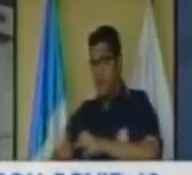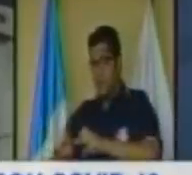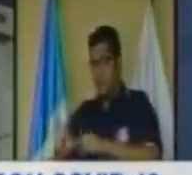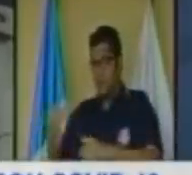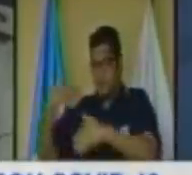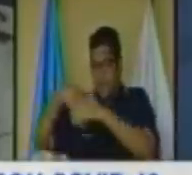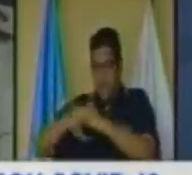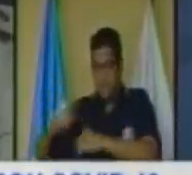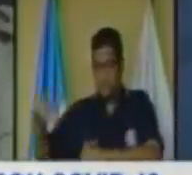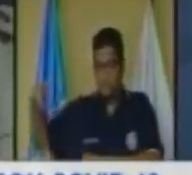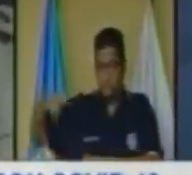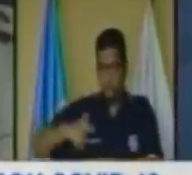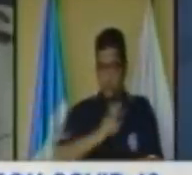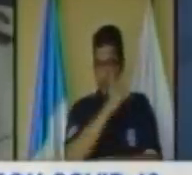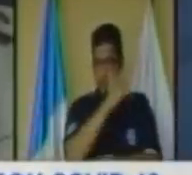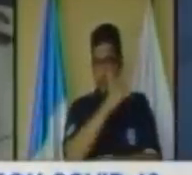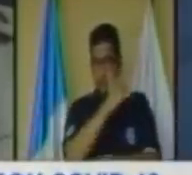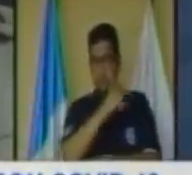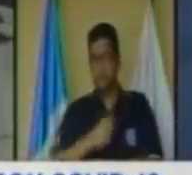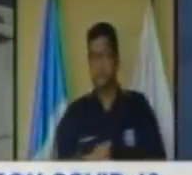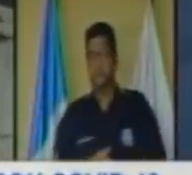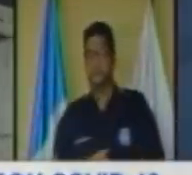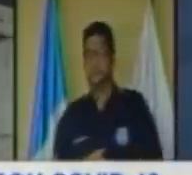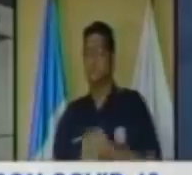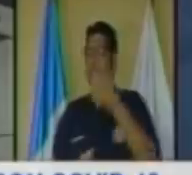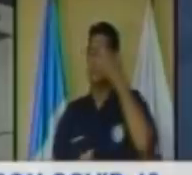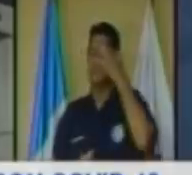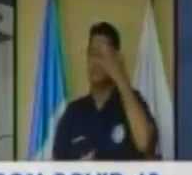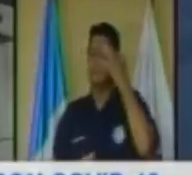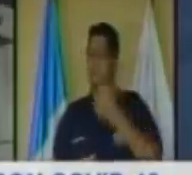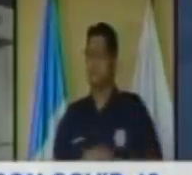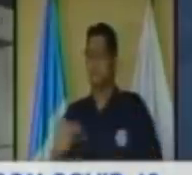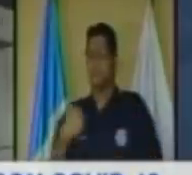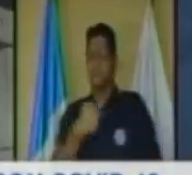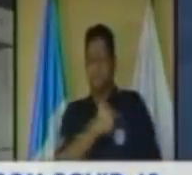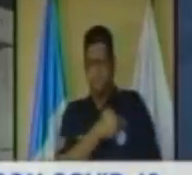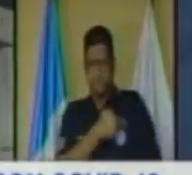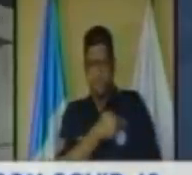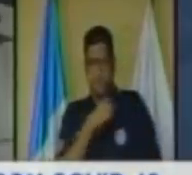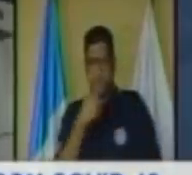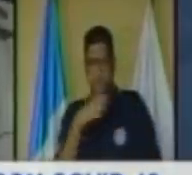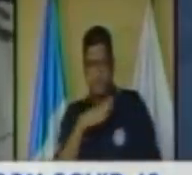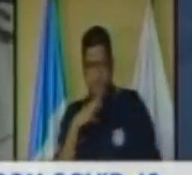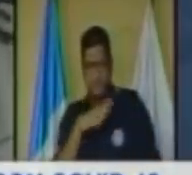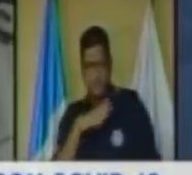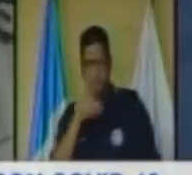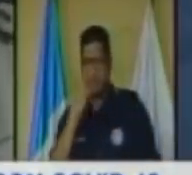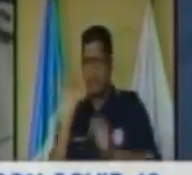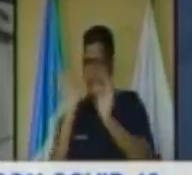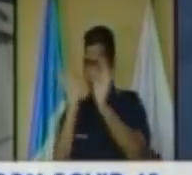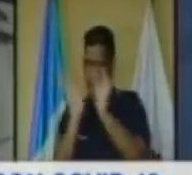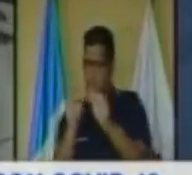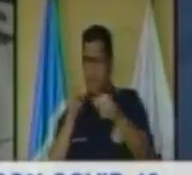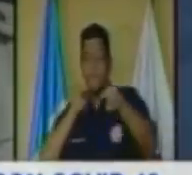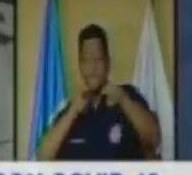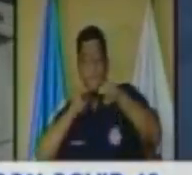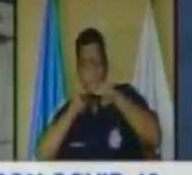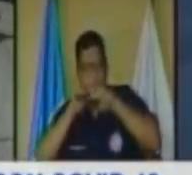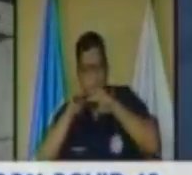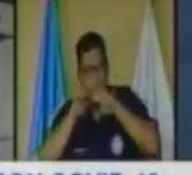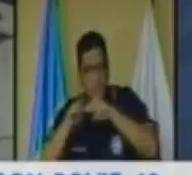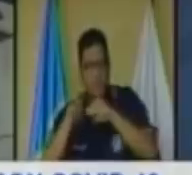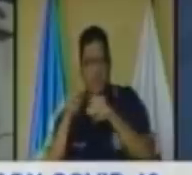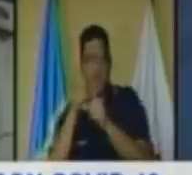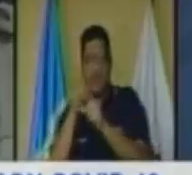salen de sus respectivos aviones, nosotros estaremos estableciendo un filtro para un